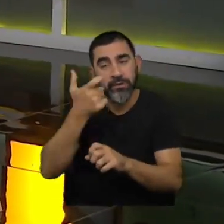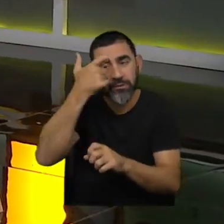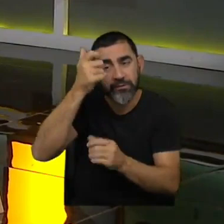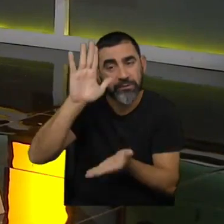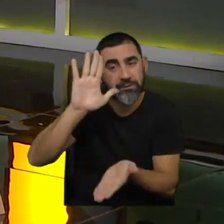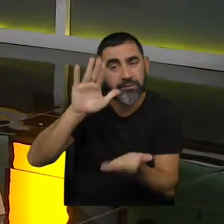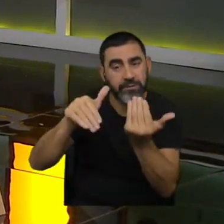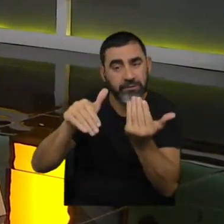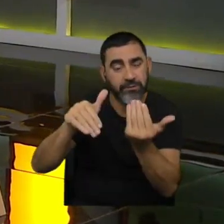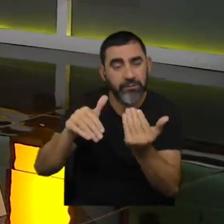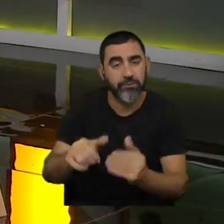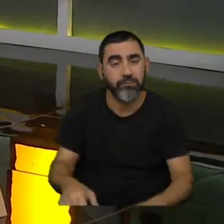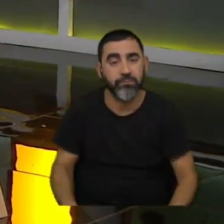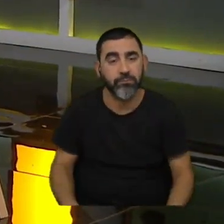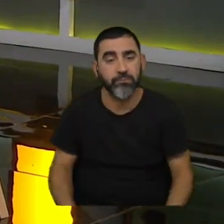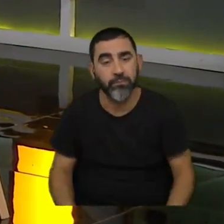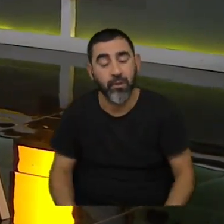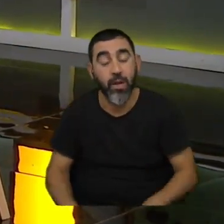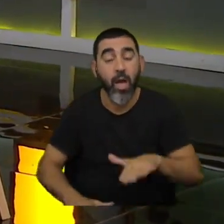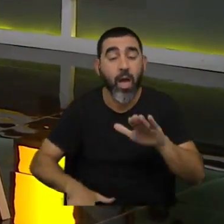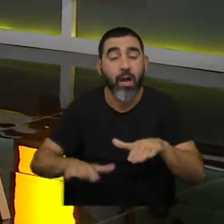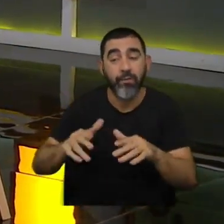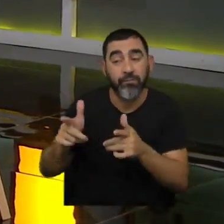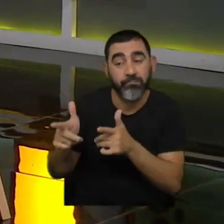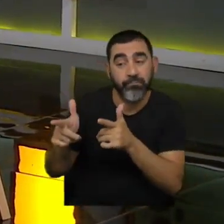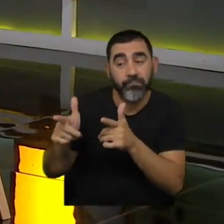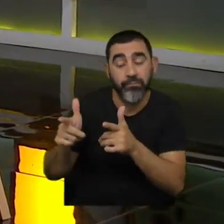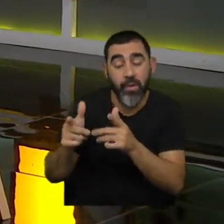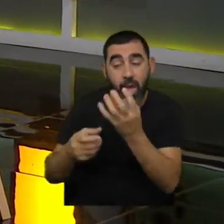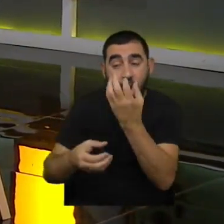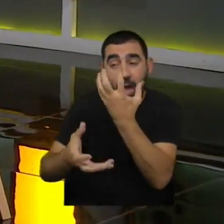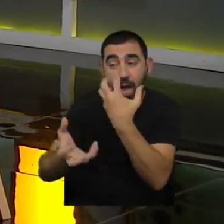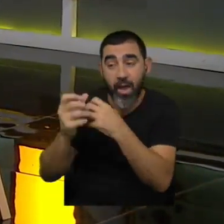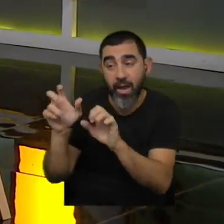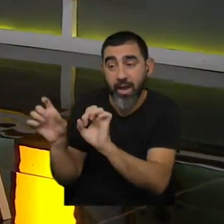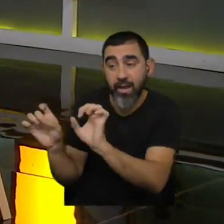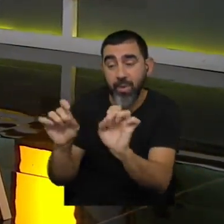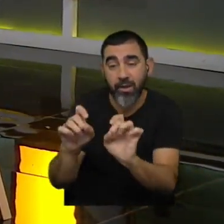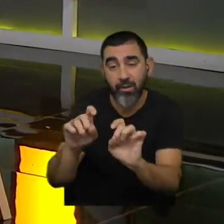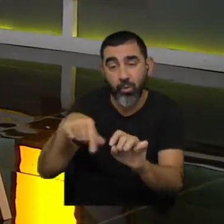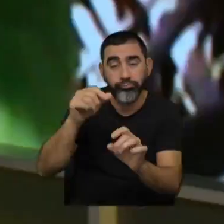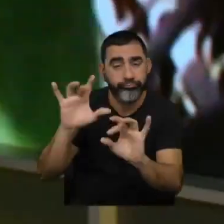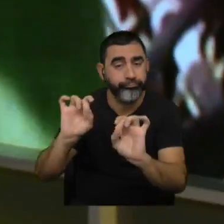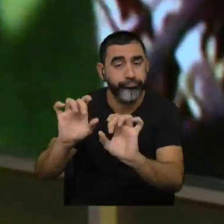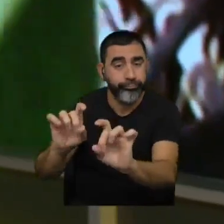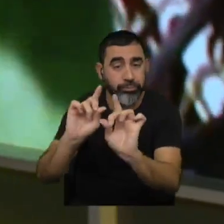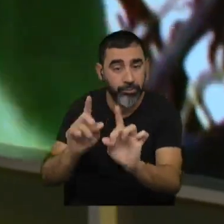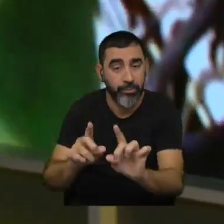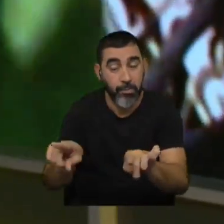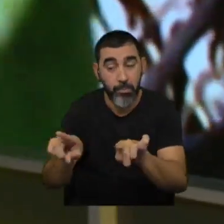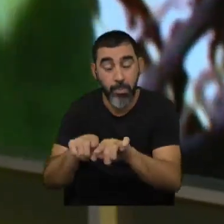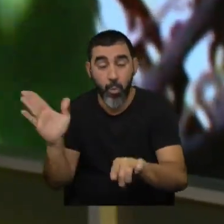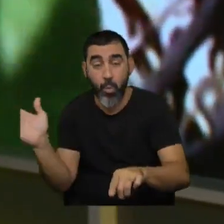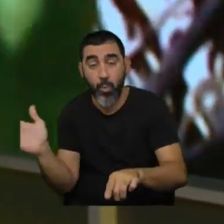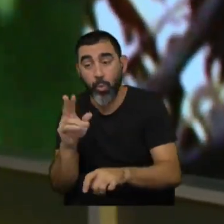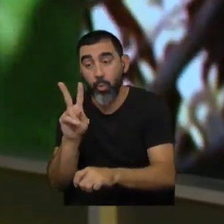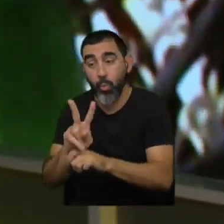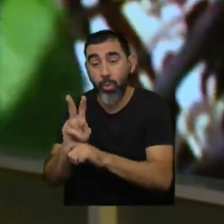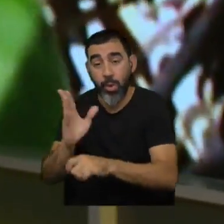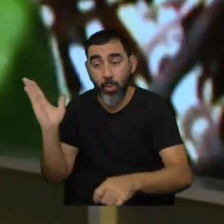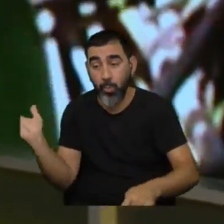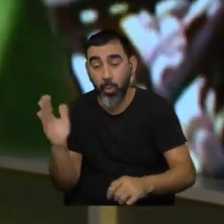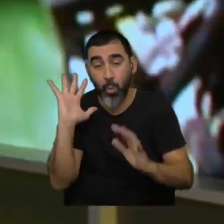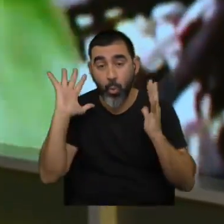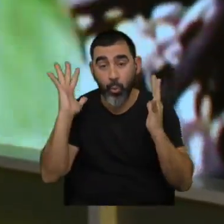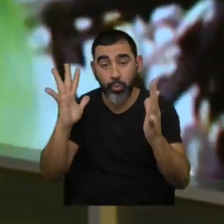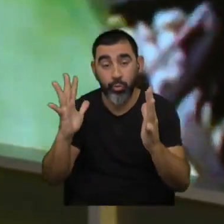Es decir, a veces por combatir una plaga se arrasa con todo, pero ese mismo productor que está cuidando a su producción